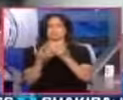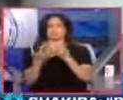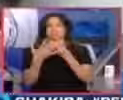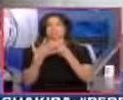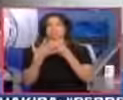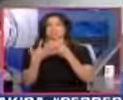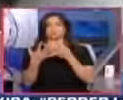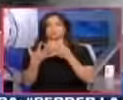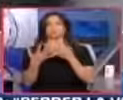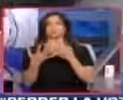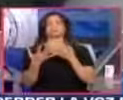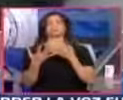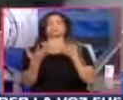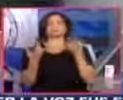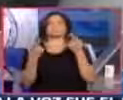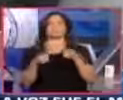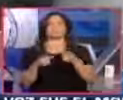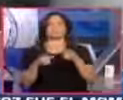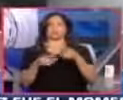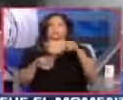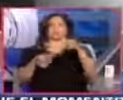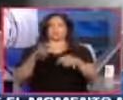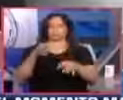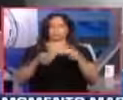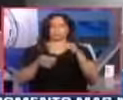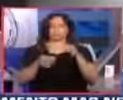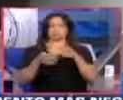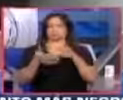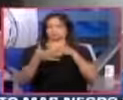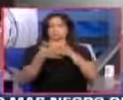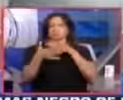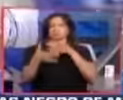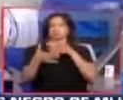ciudad, donde se procederá judicialmente en